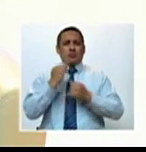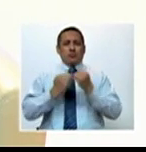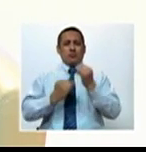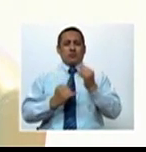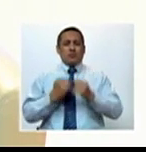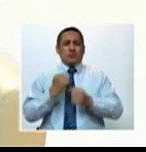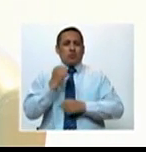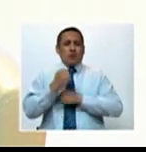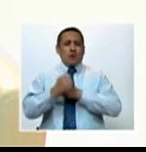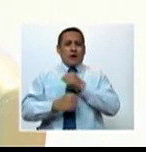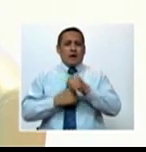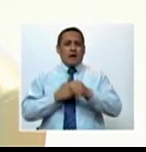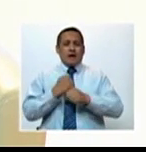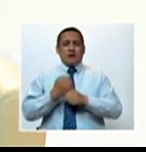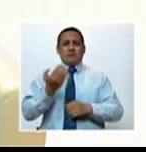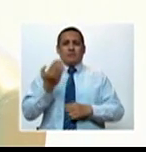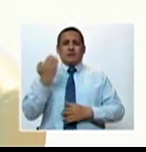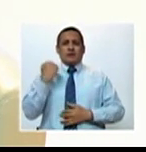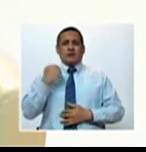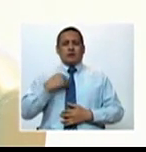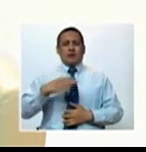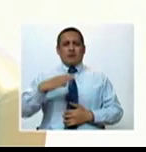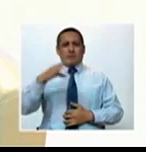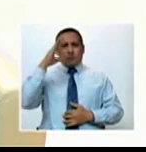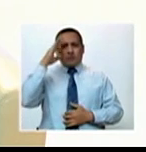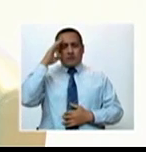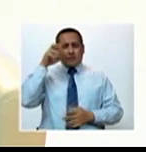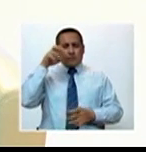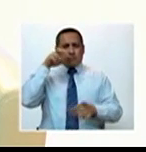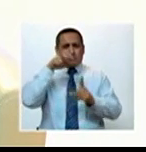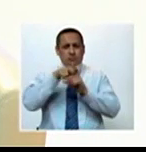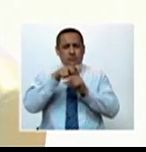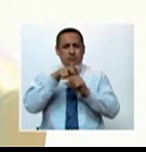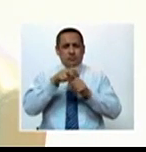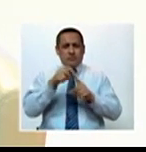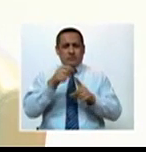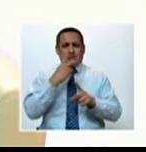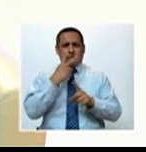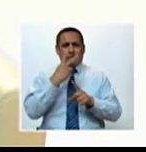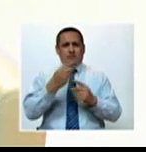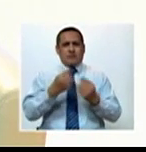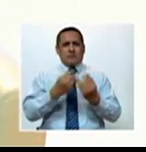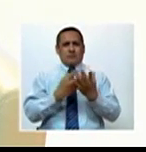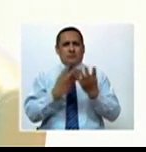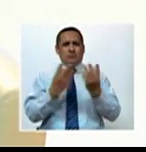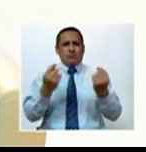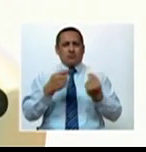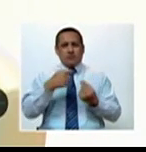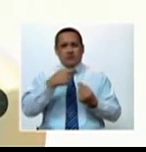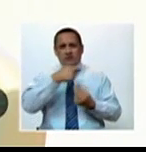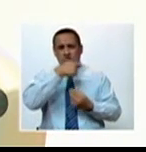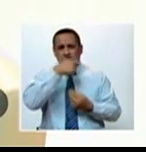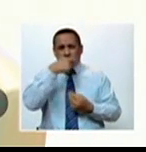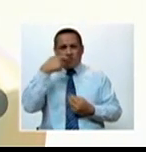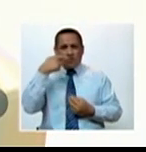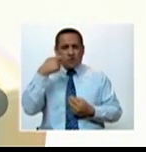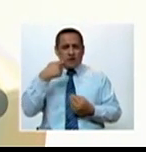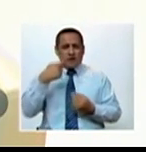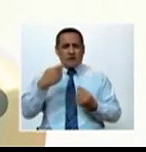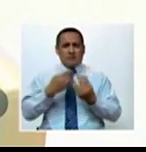policía ha detectado nuevas drogas sintéticas, ¿no? Dos